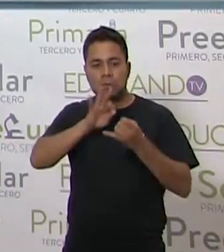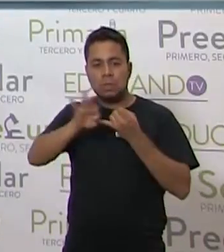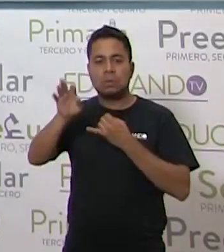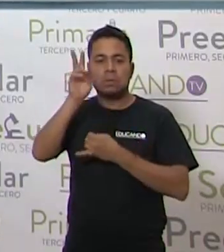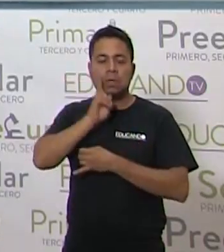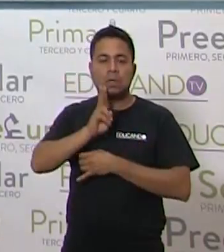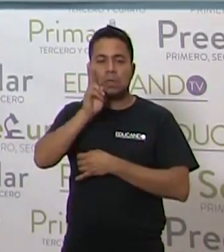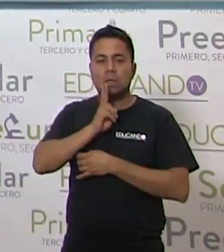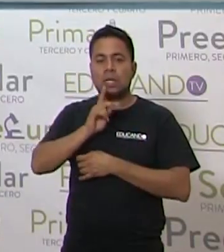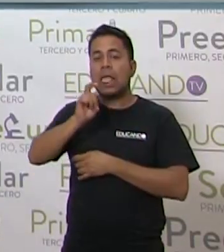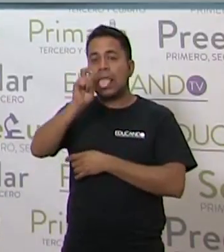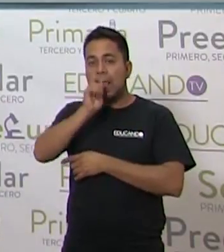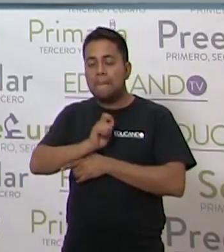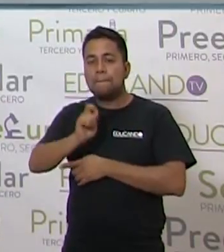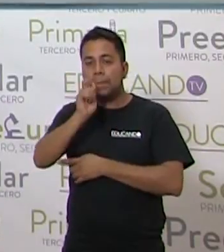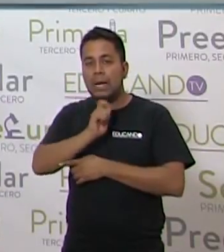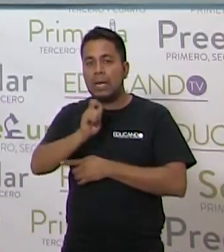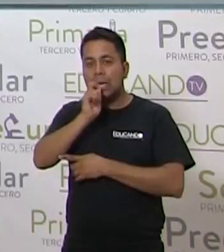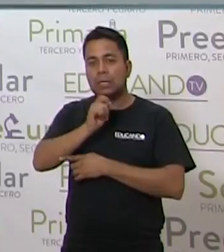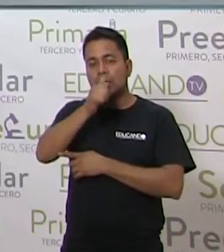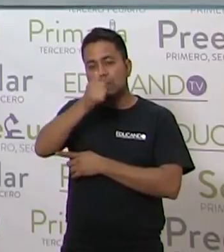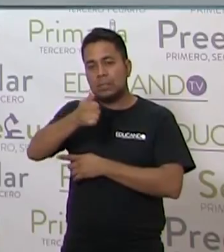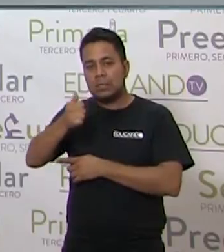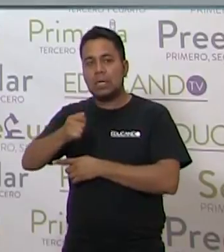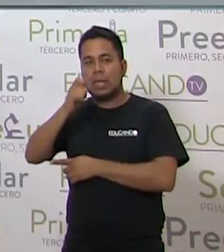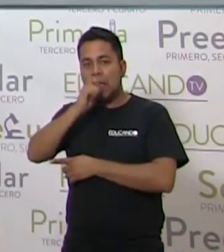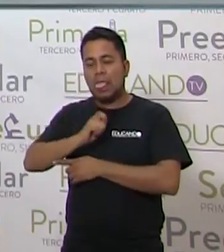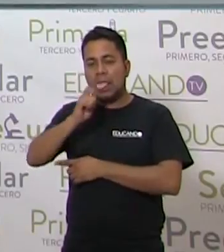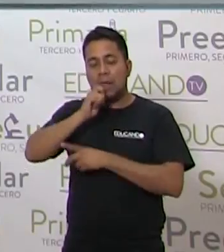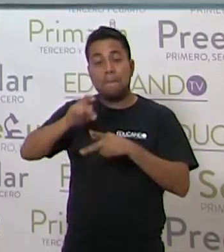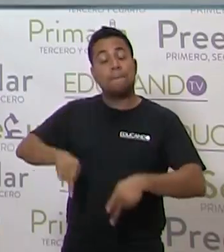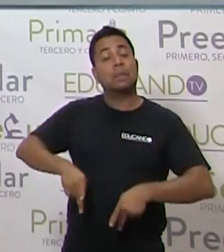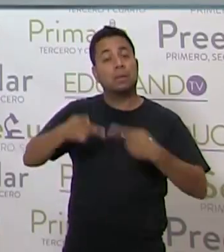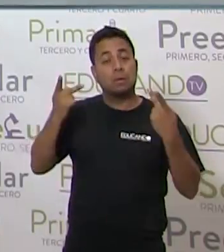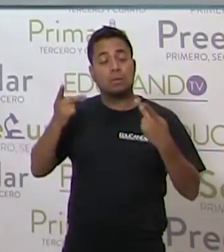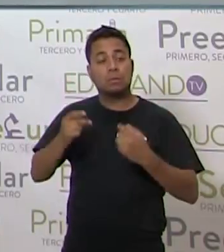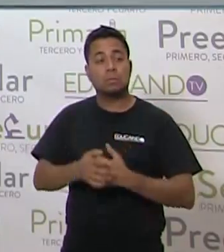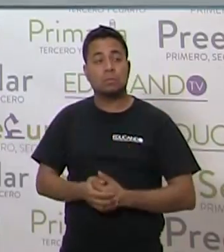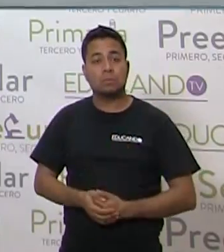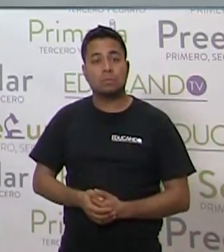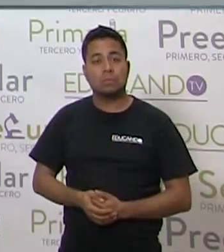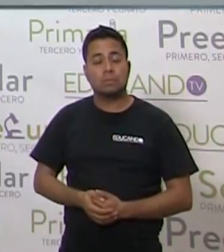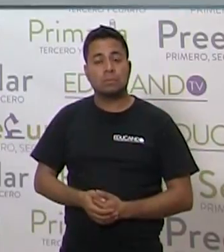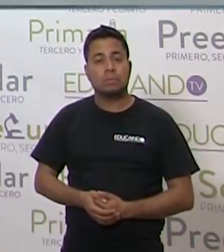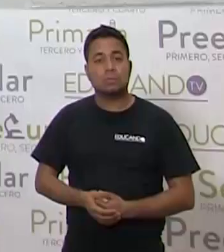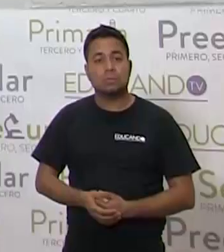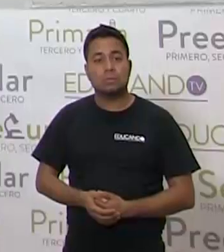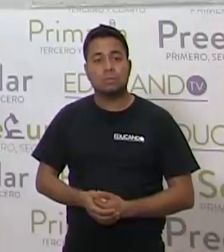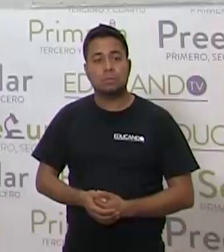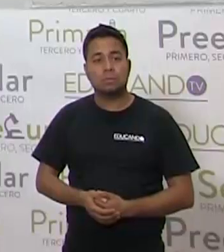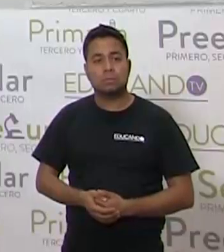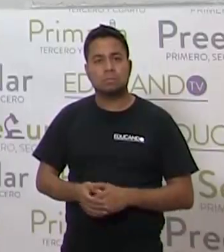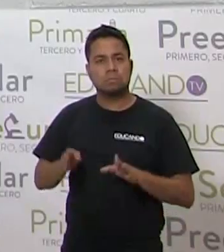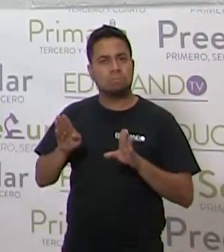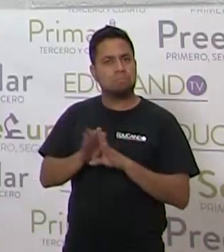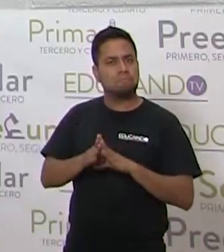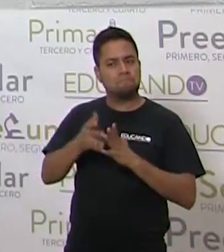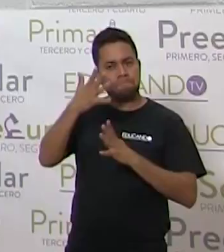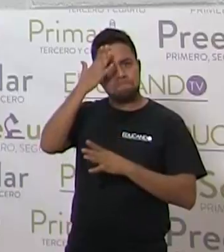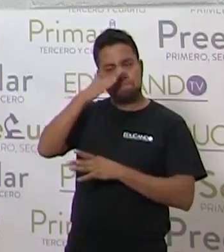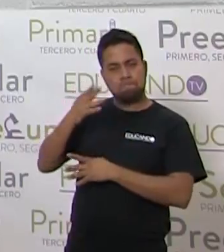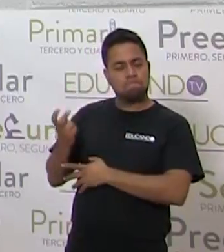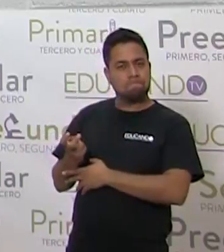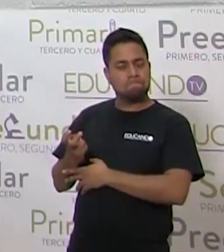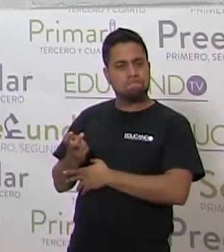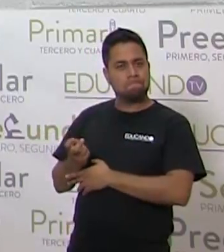dice cuántas paletas de cada sabor se vendieron Cómo podemos determinarlo